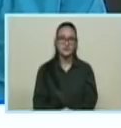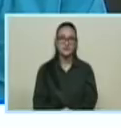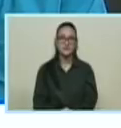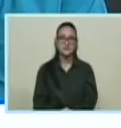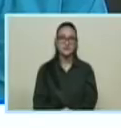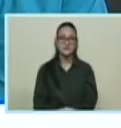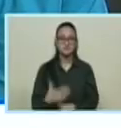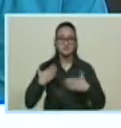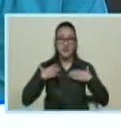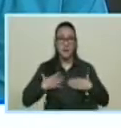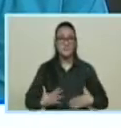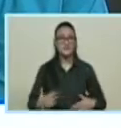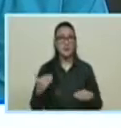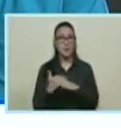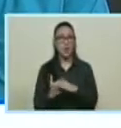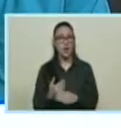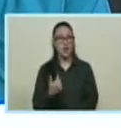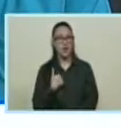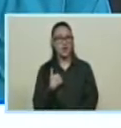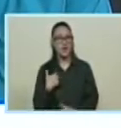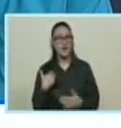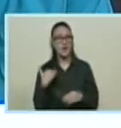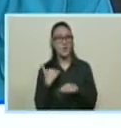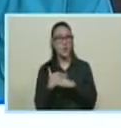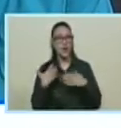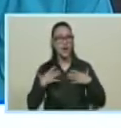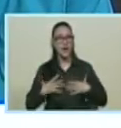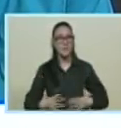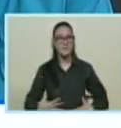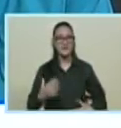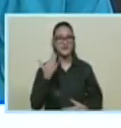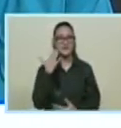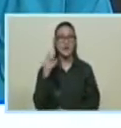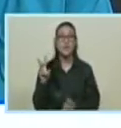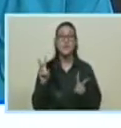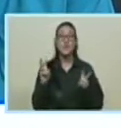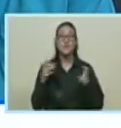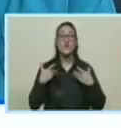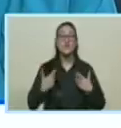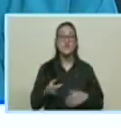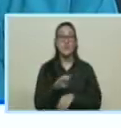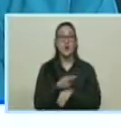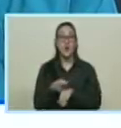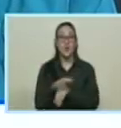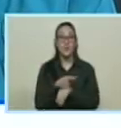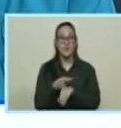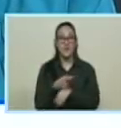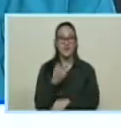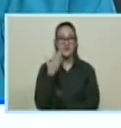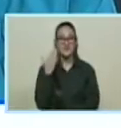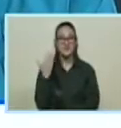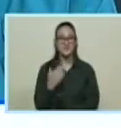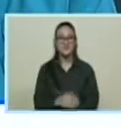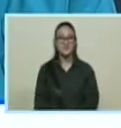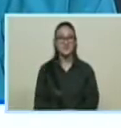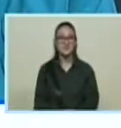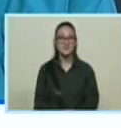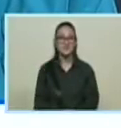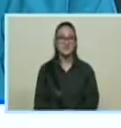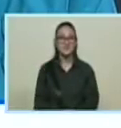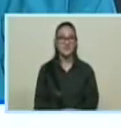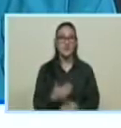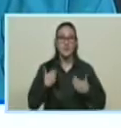se puso una camisa igualita a la mía. Este es el nuevo uniforme del gobierno bolivariano.